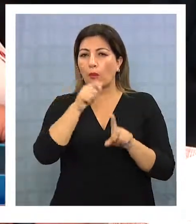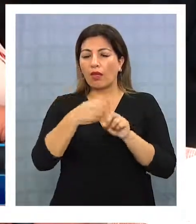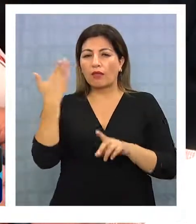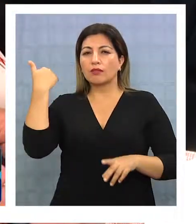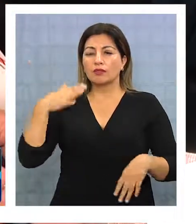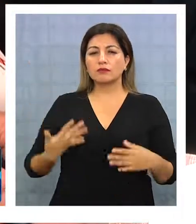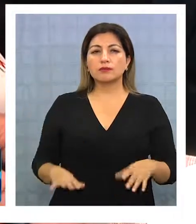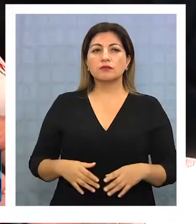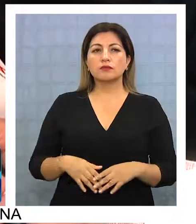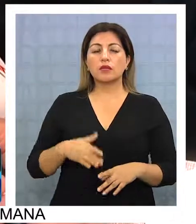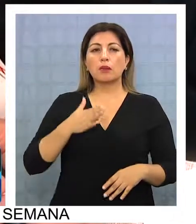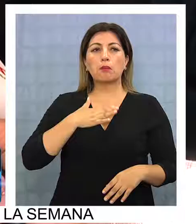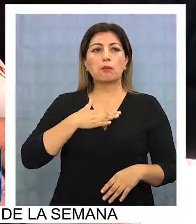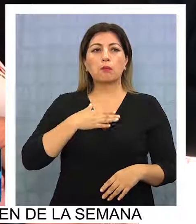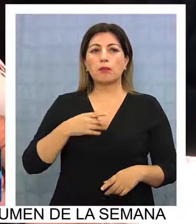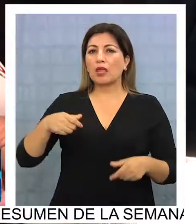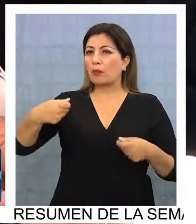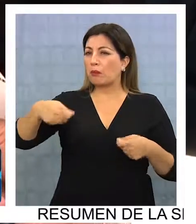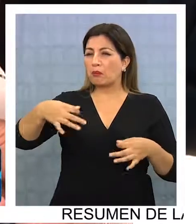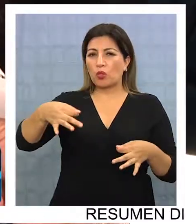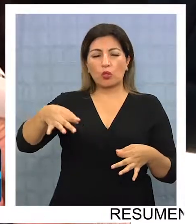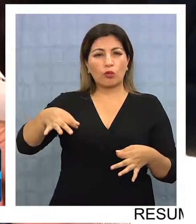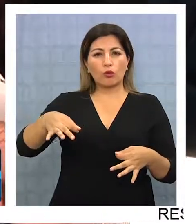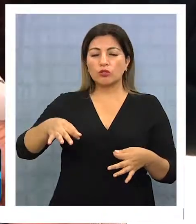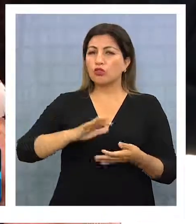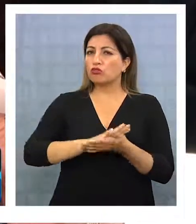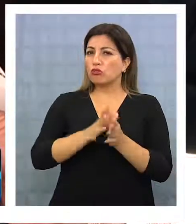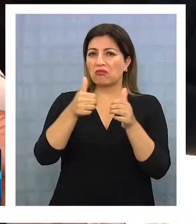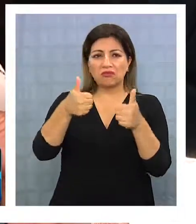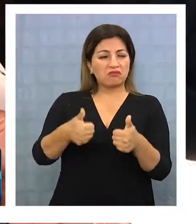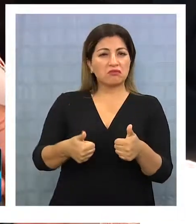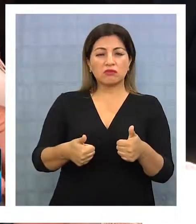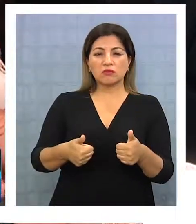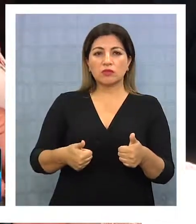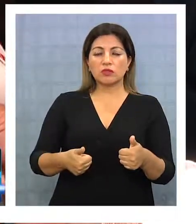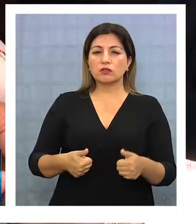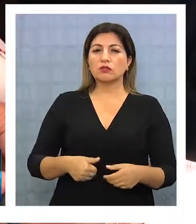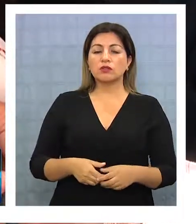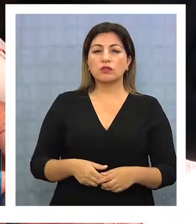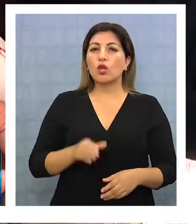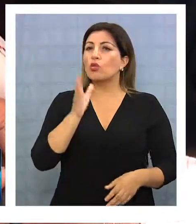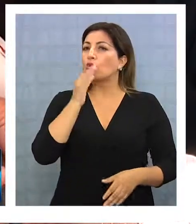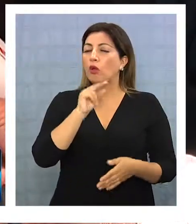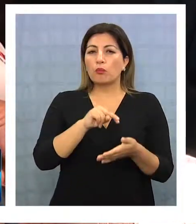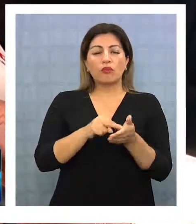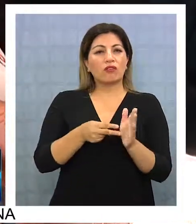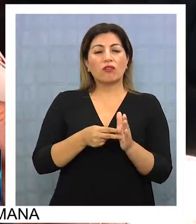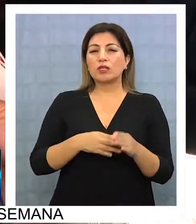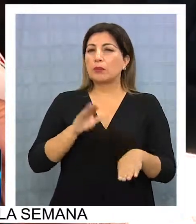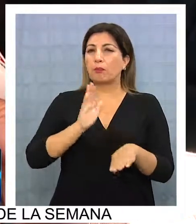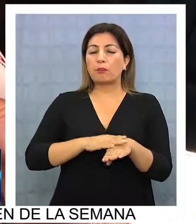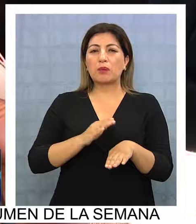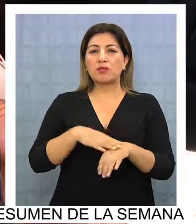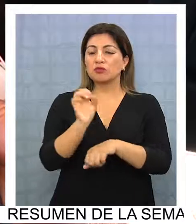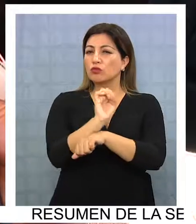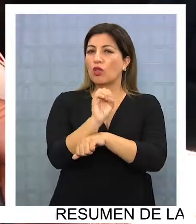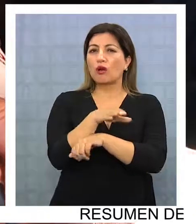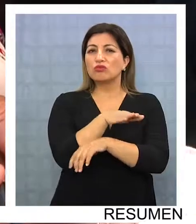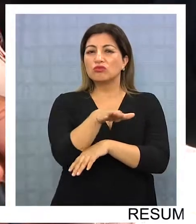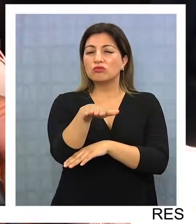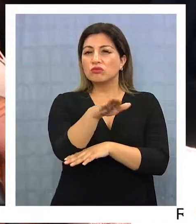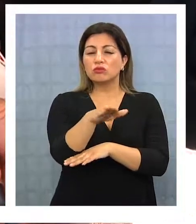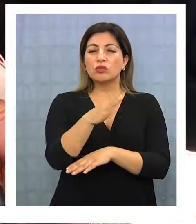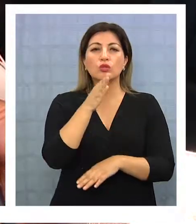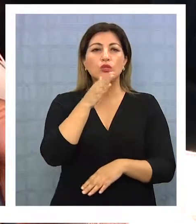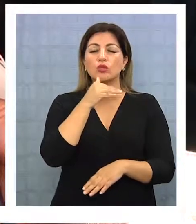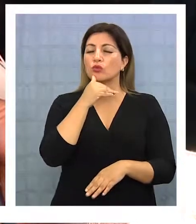documentación al día, tengo, de hecho, ahí está todo. No tuve ningún problema con el permiso de circulación, no tuve ningún